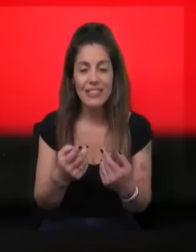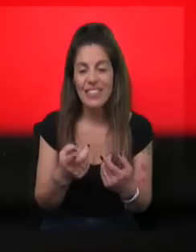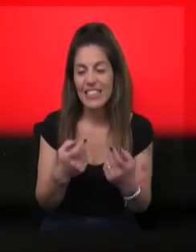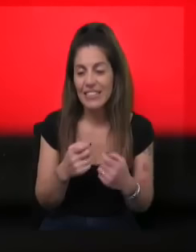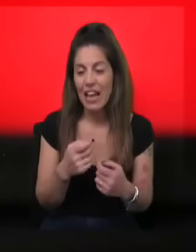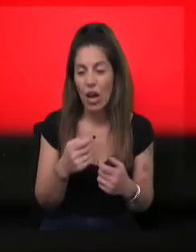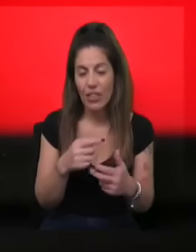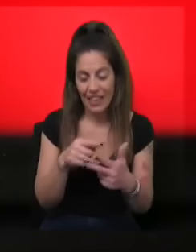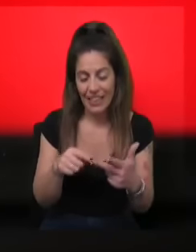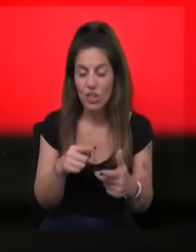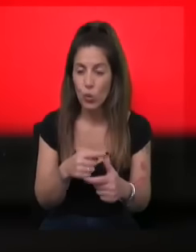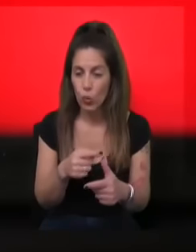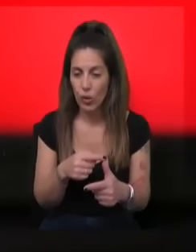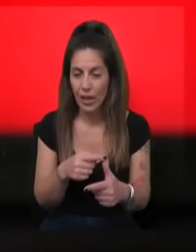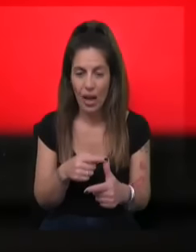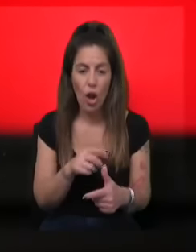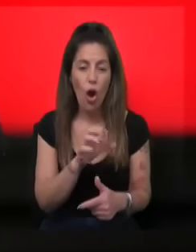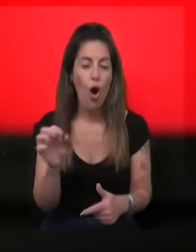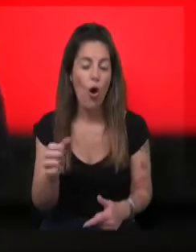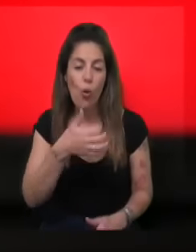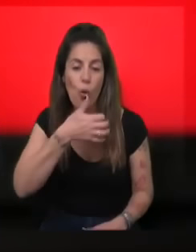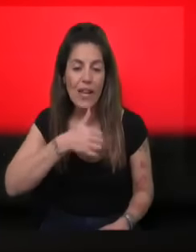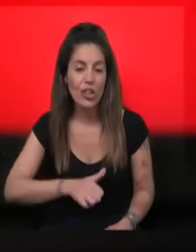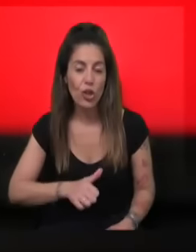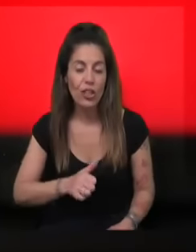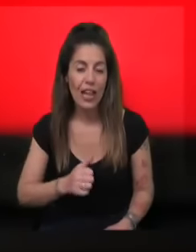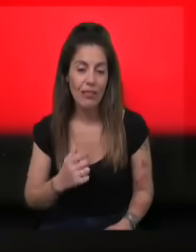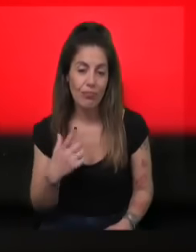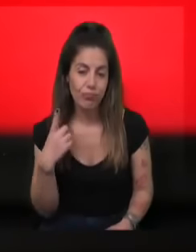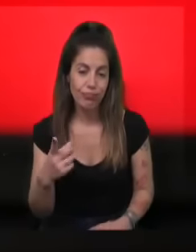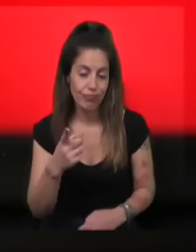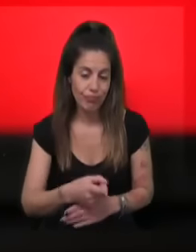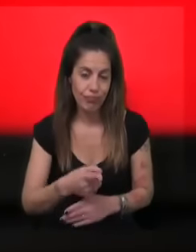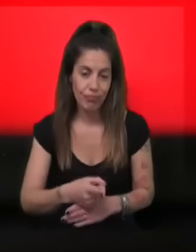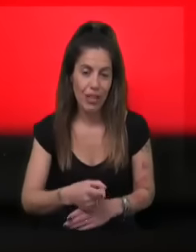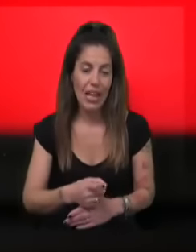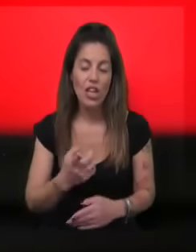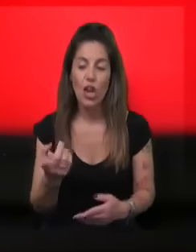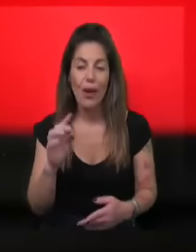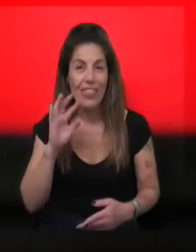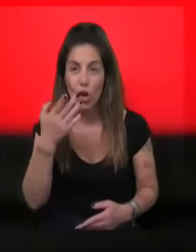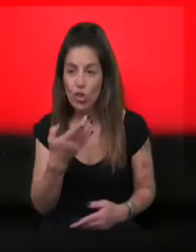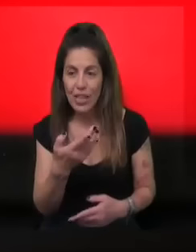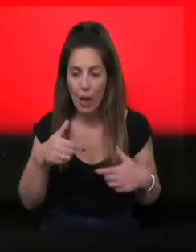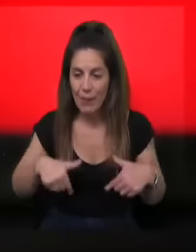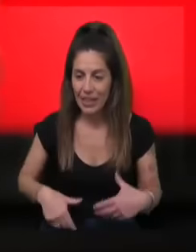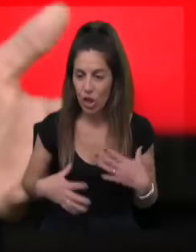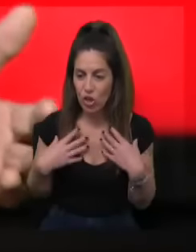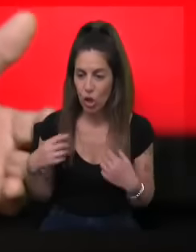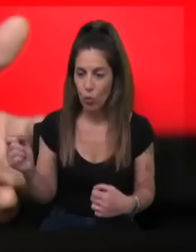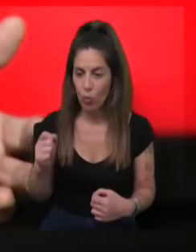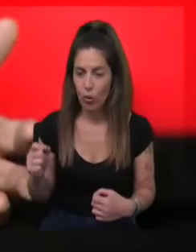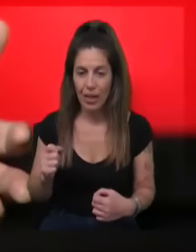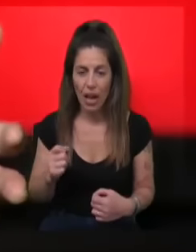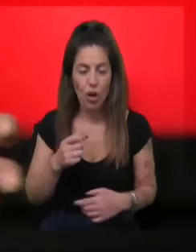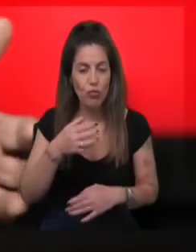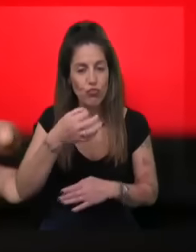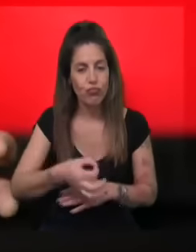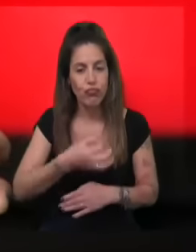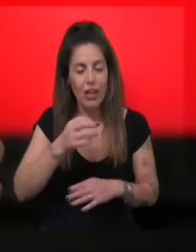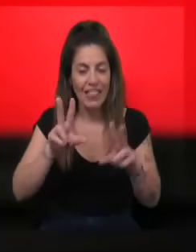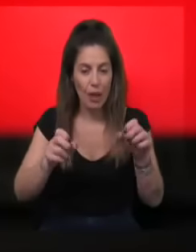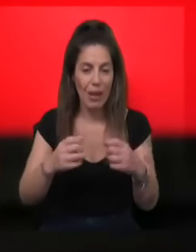cosas o hay una historia de rectoría o sea nadie le va a desconocer al Ministerio de salud pública su rectoría en materia de